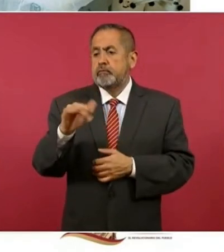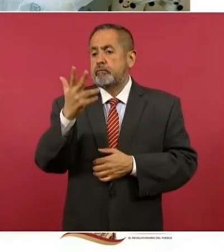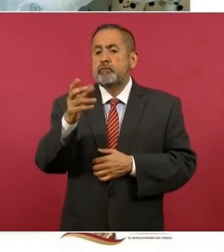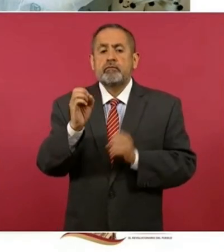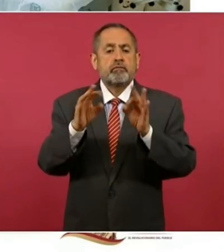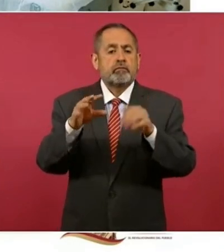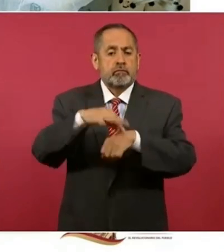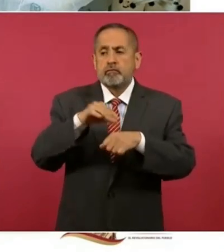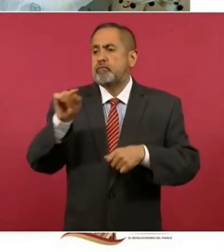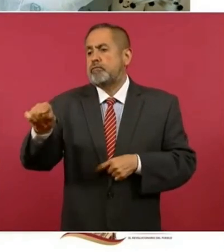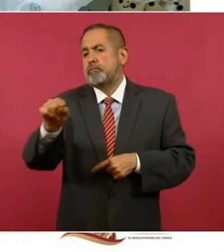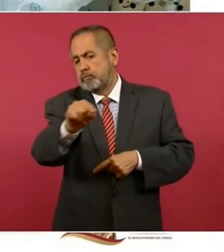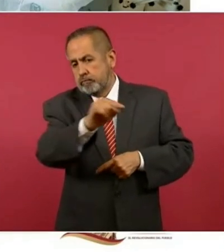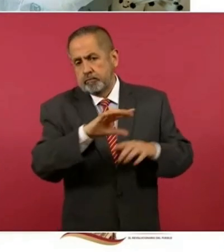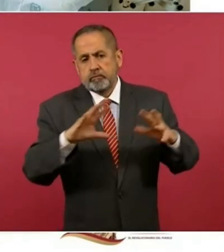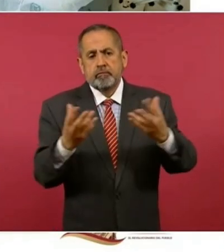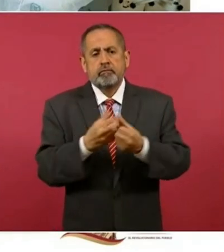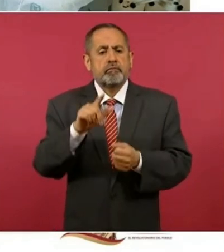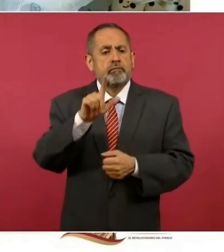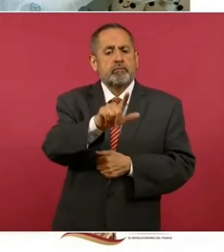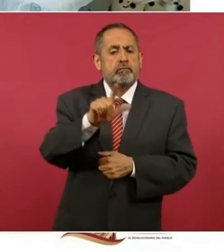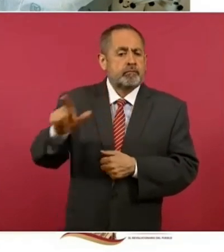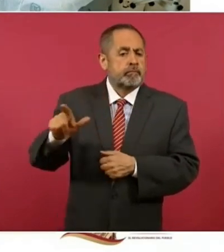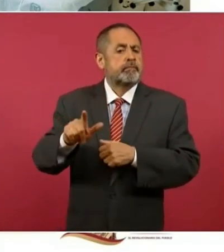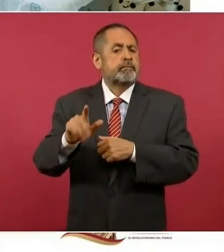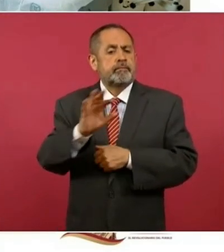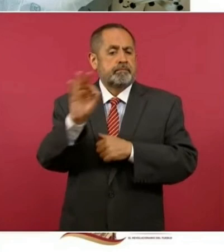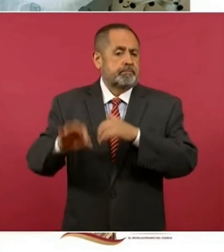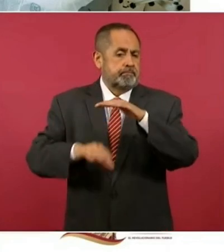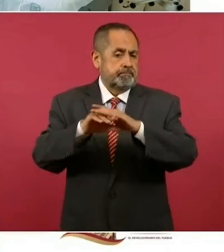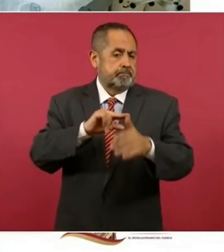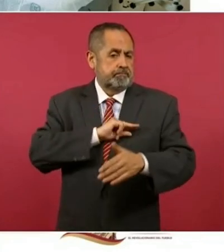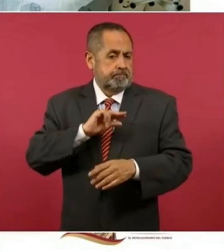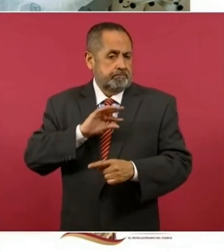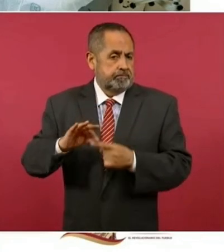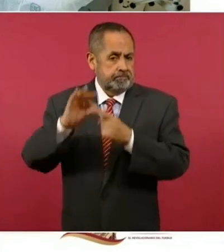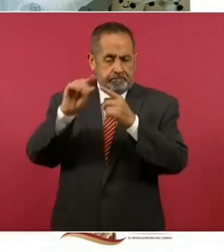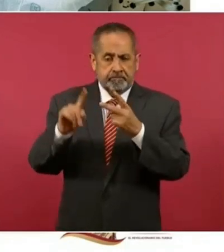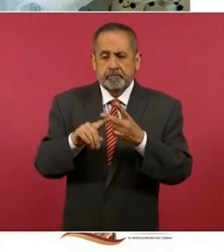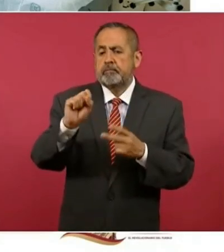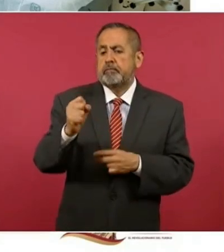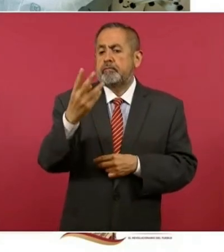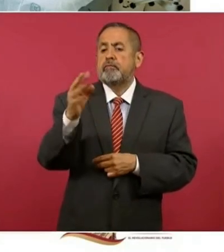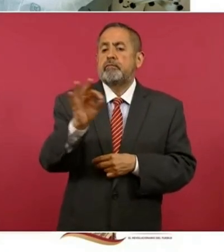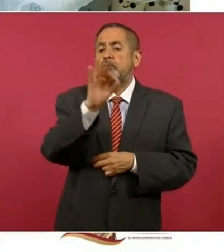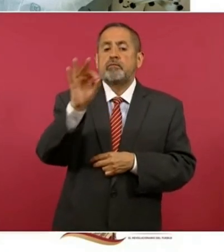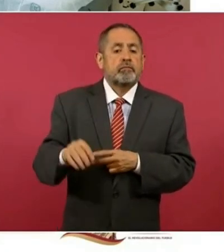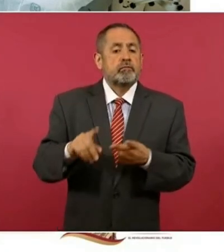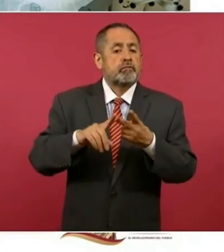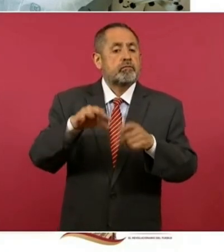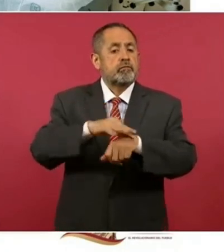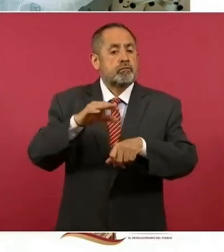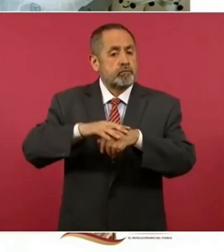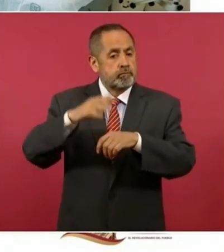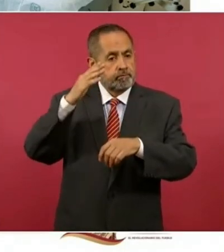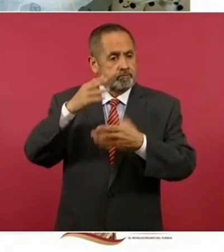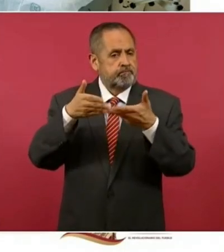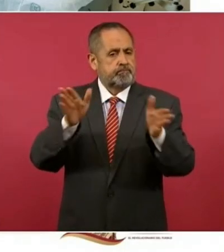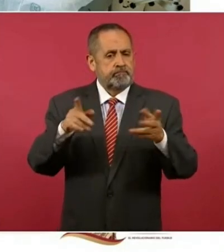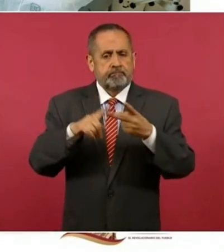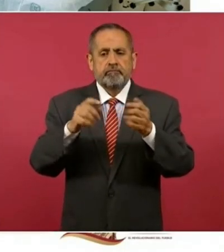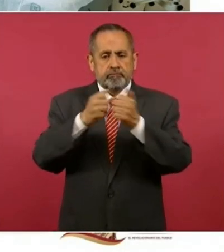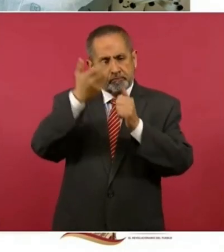salud, con una cobertura del 77% de médicos especialistas y 64% de médicos generales y personal de